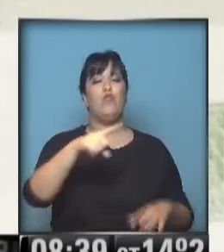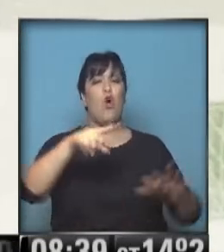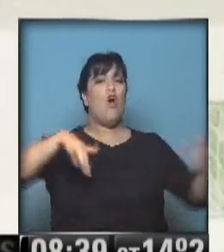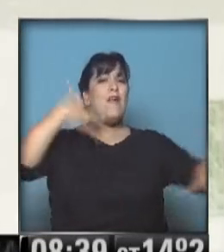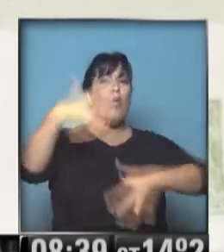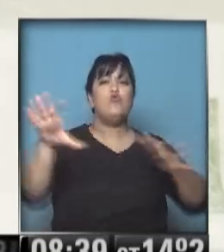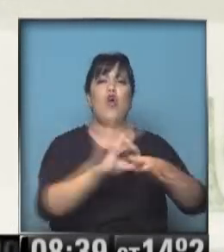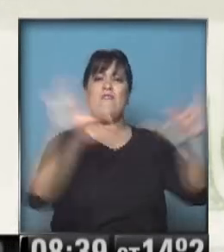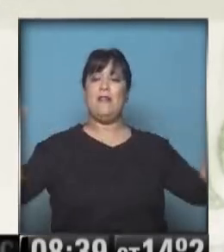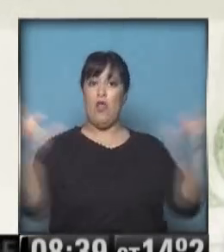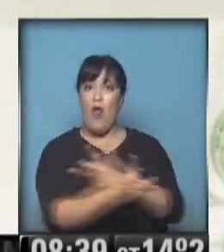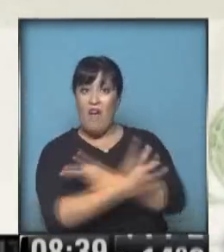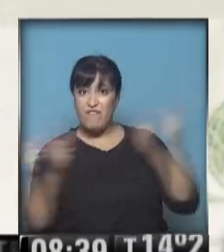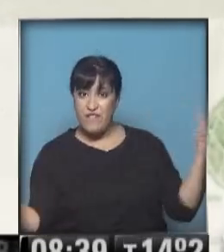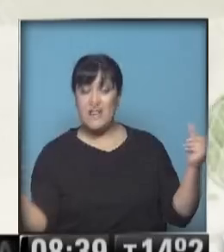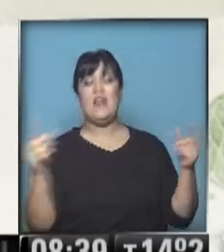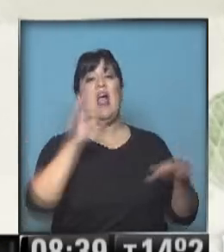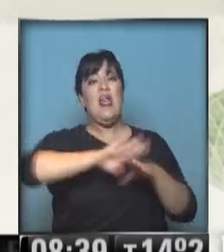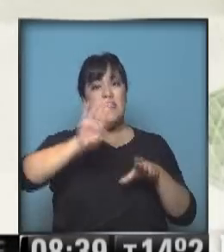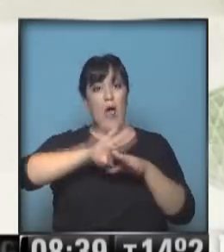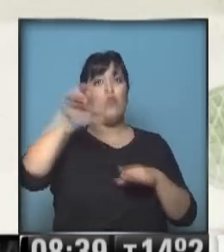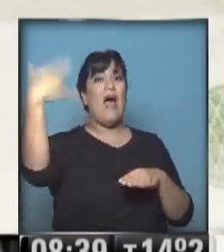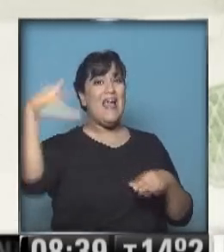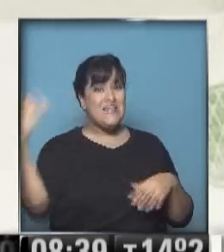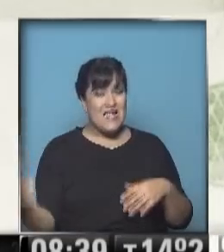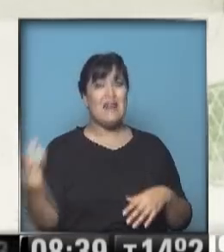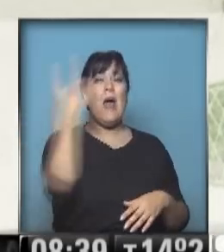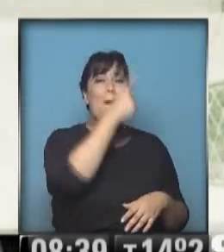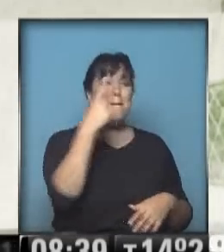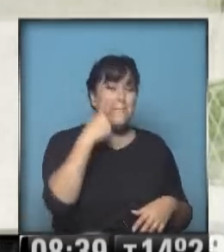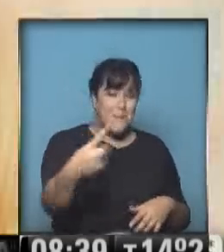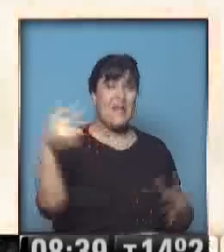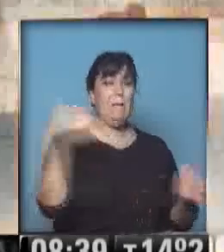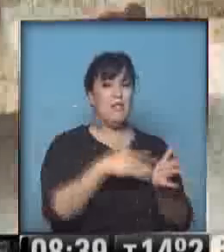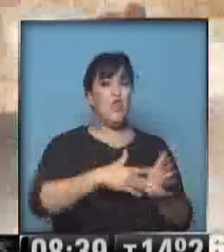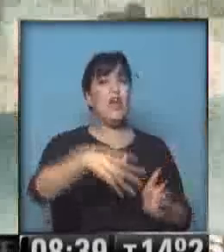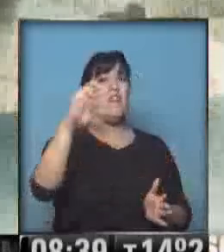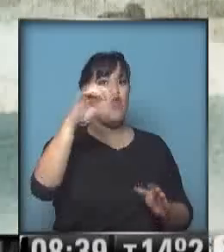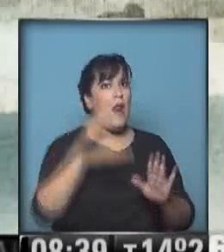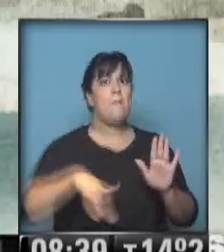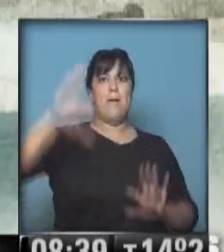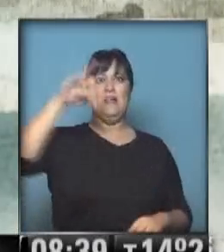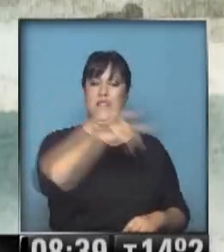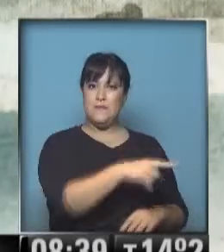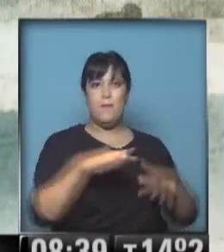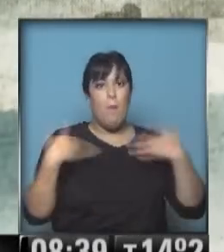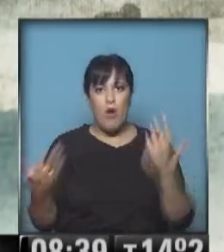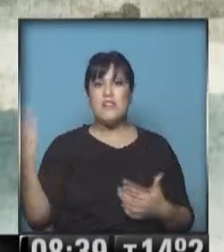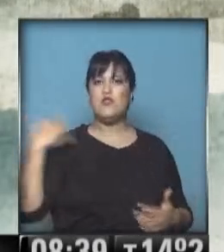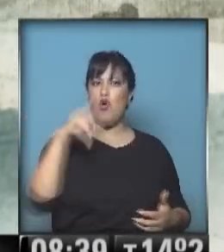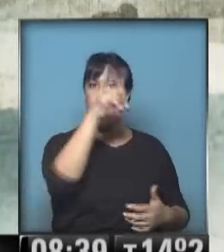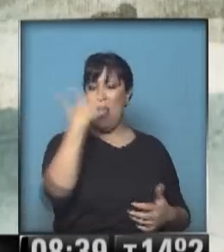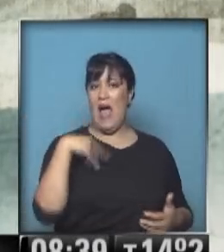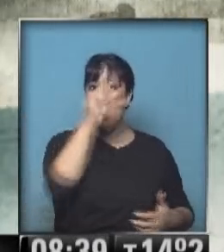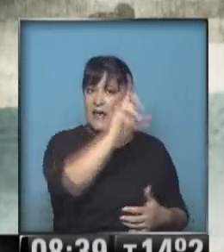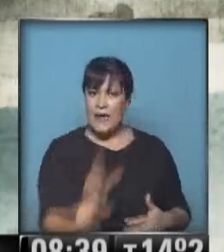libertadora la deuda externa ya pasaba los 1000 millones de dólares Argentina comenzó una etapa